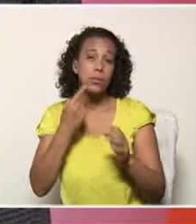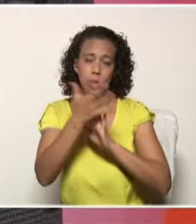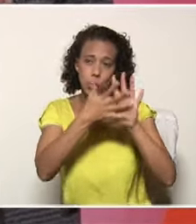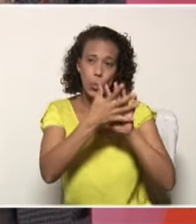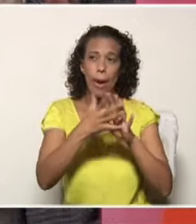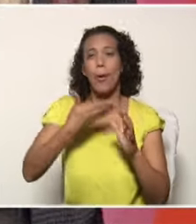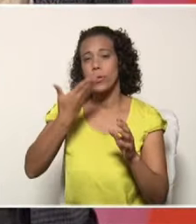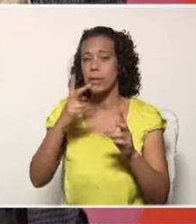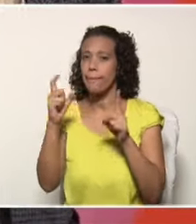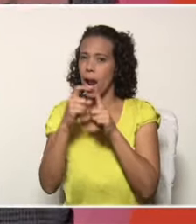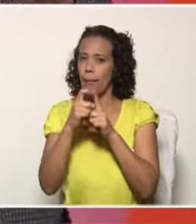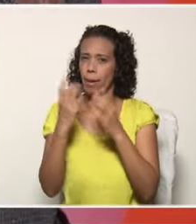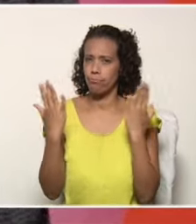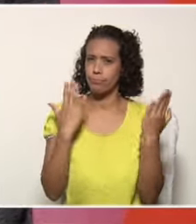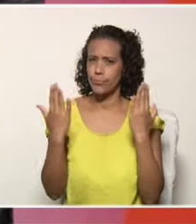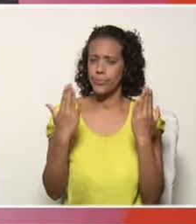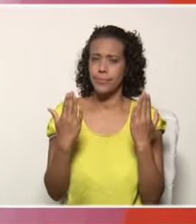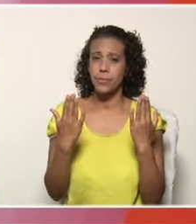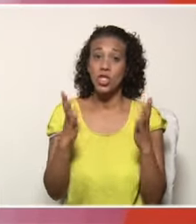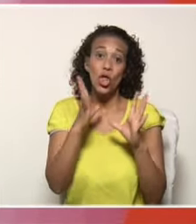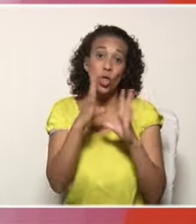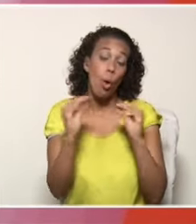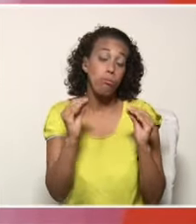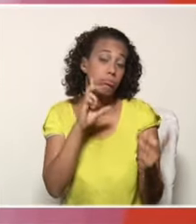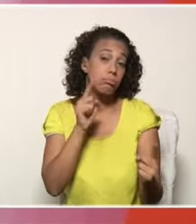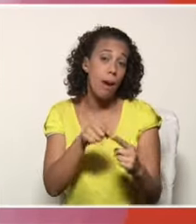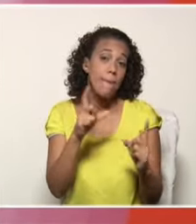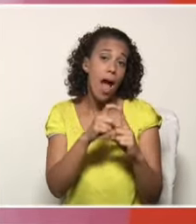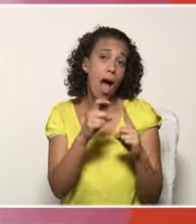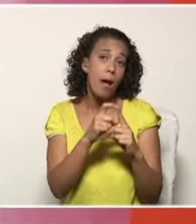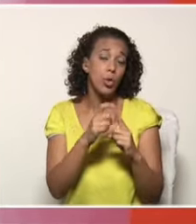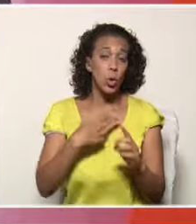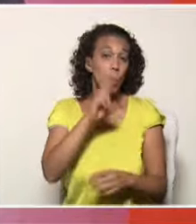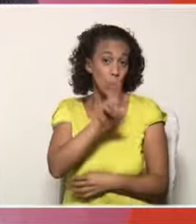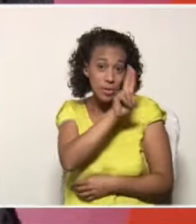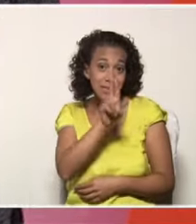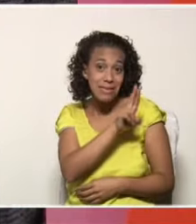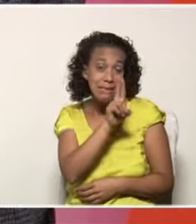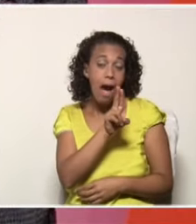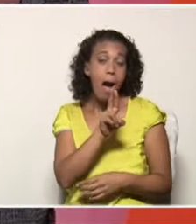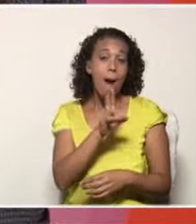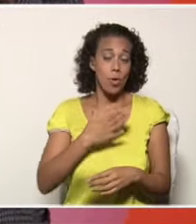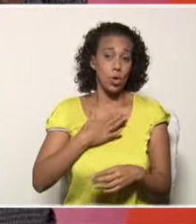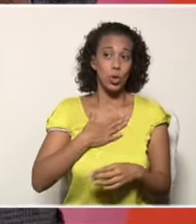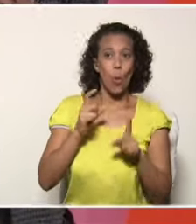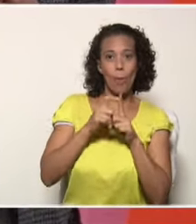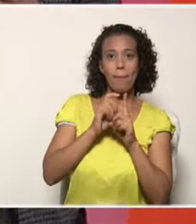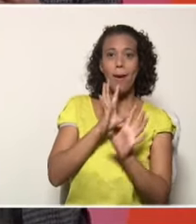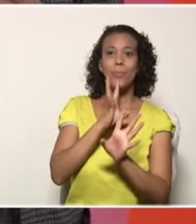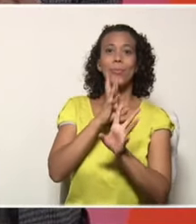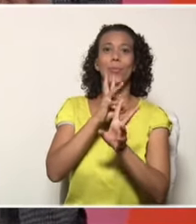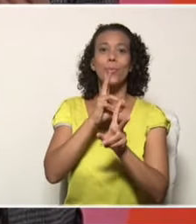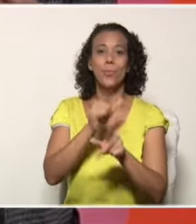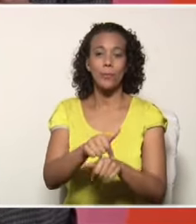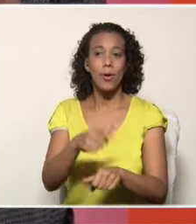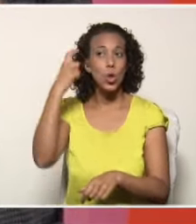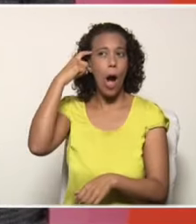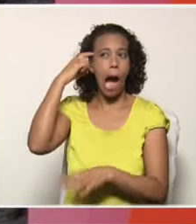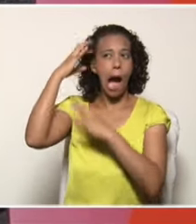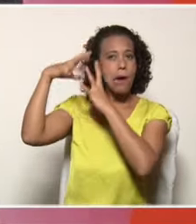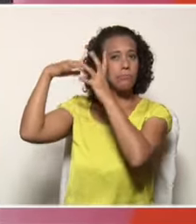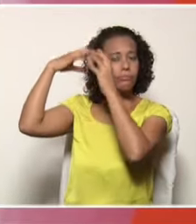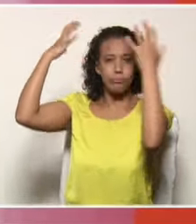lengua. Toda lengua tiene una palabra, que es la que nosotros utilizamos, la que estoy utilizando yo, para que tú estés recibiendo este mensaje